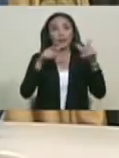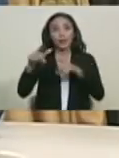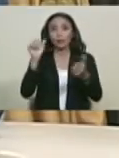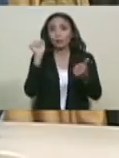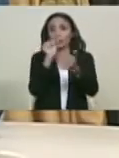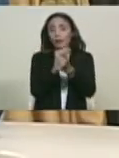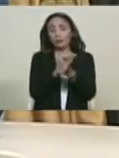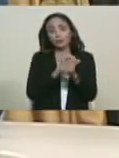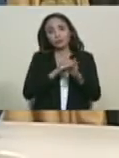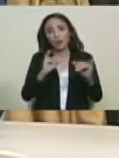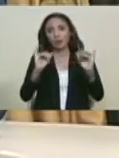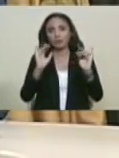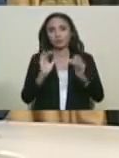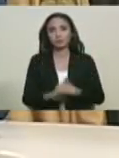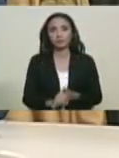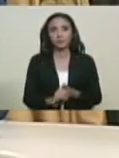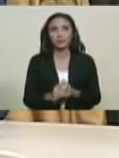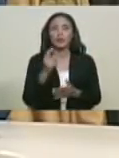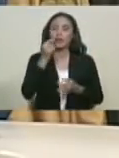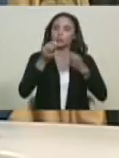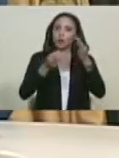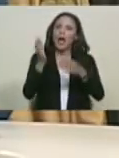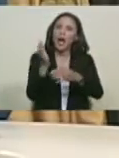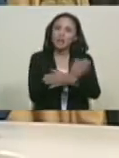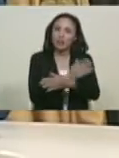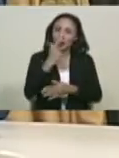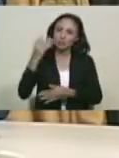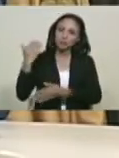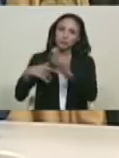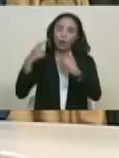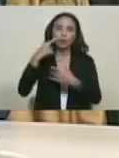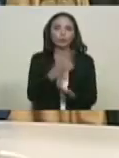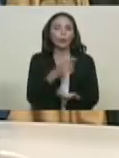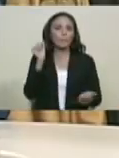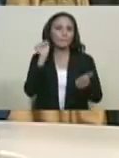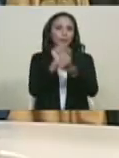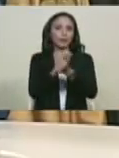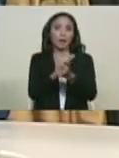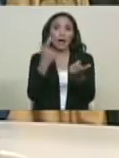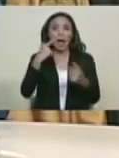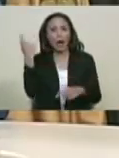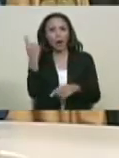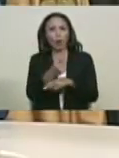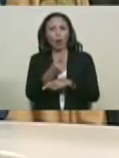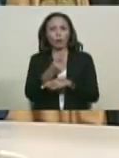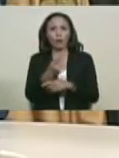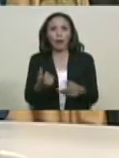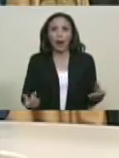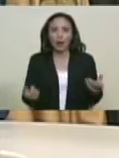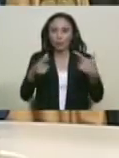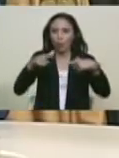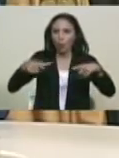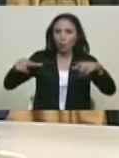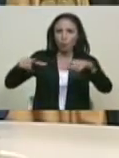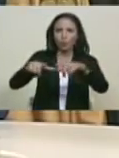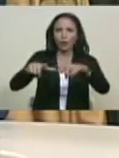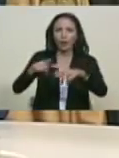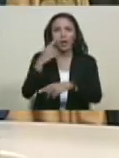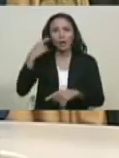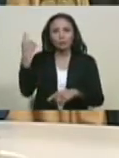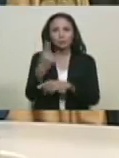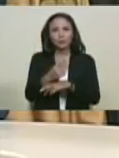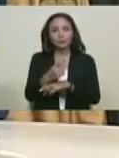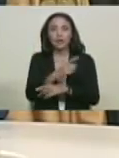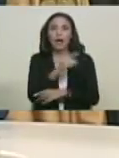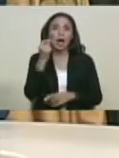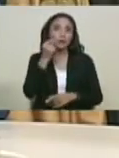por eso yo aseguré antes de ayer la orden para asesinar me la dieron en el palacio de nariño y la dio juan manuel